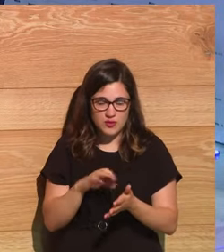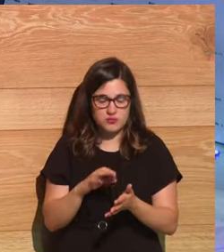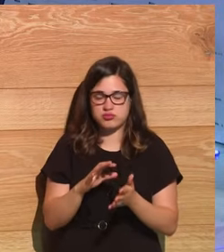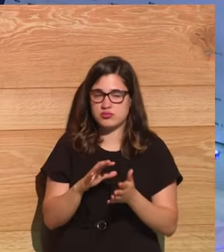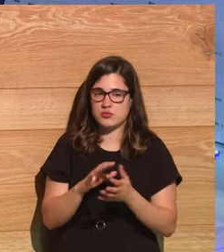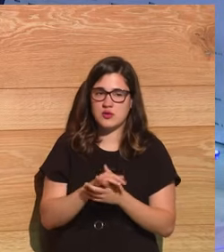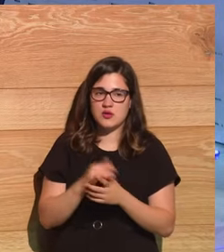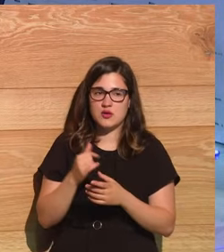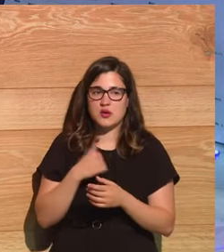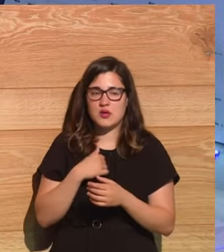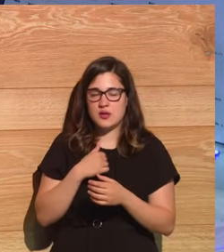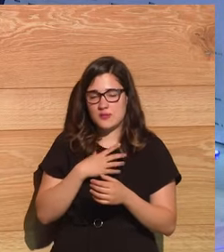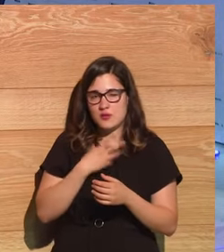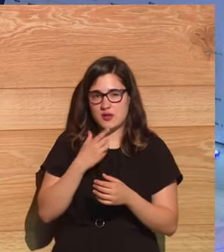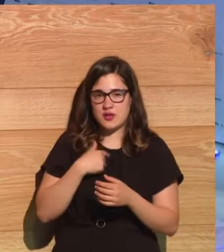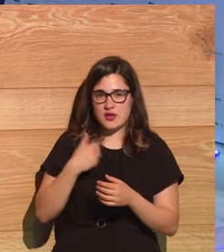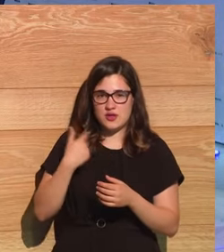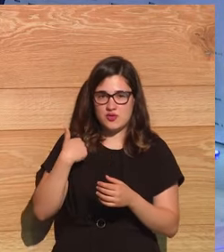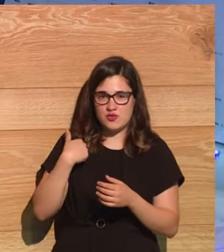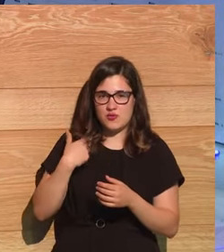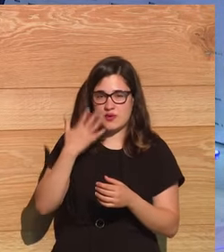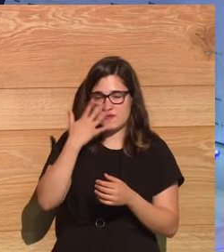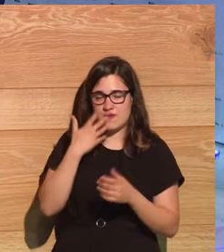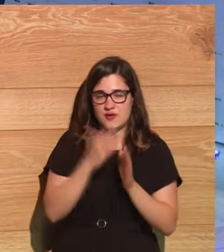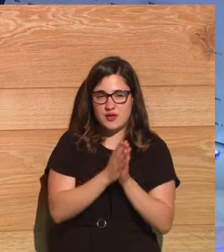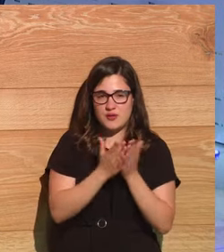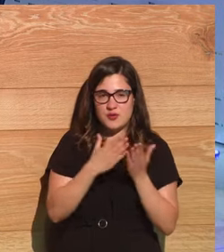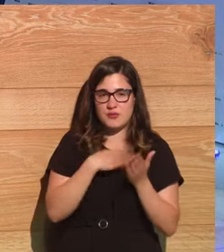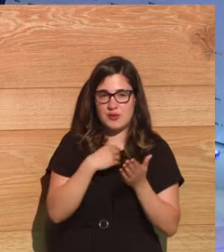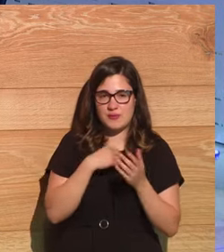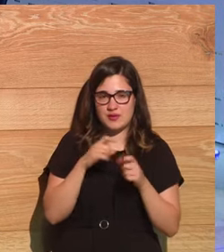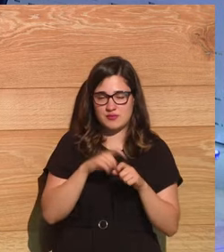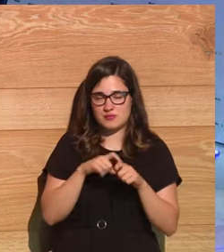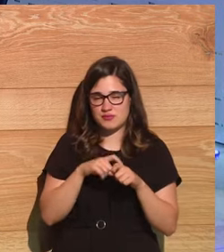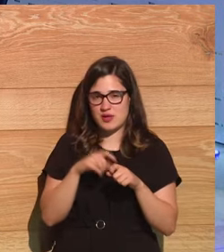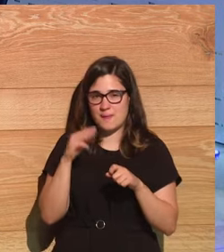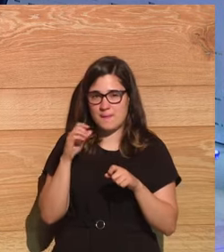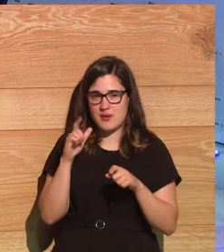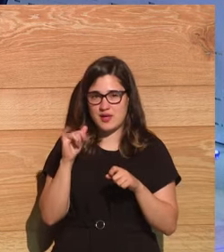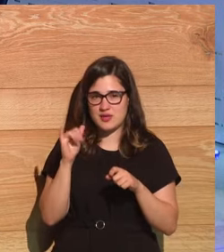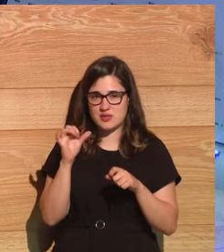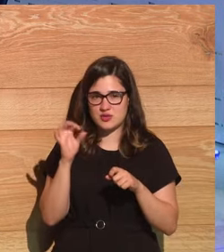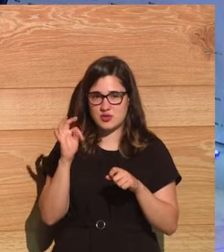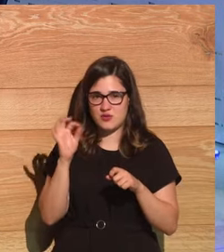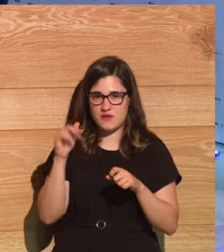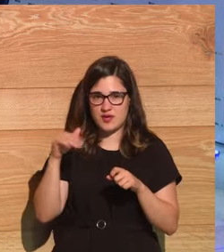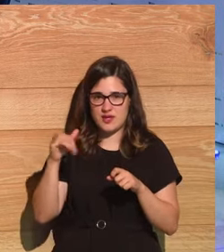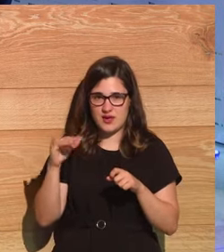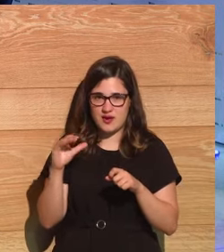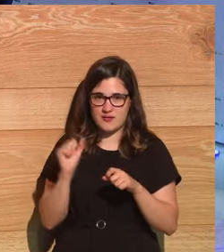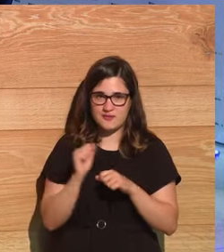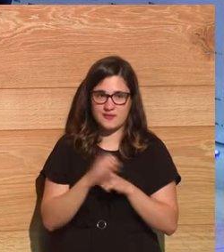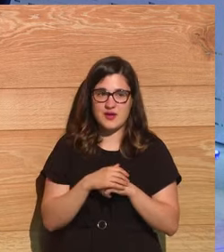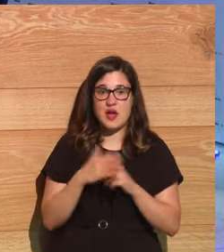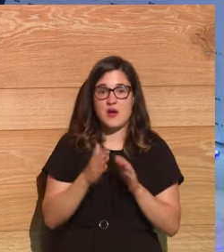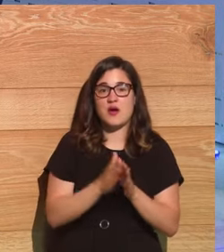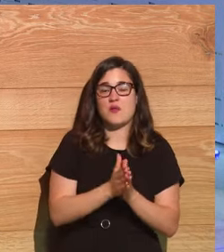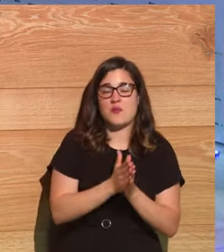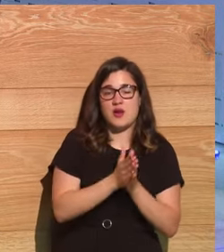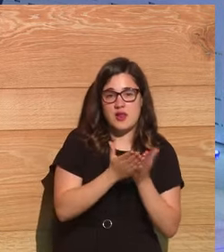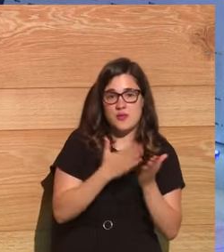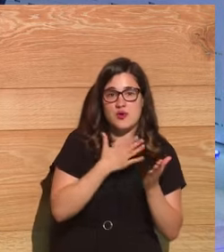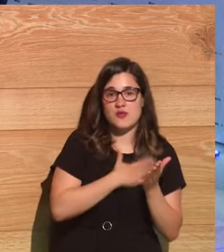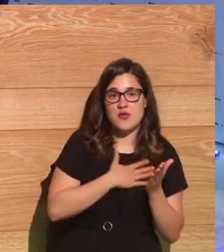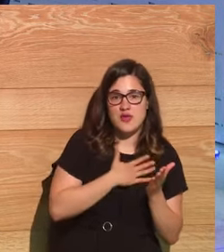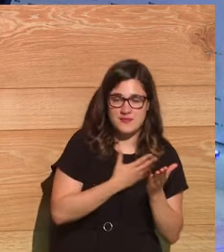de las pleistocénicas que todavía prefiere el libro en papel, ¿vale? Que ya sé la comodidad del libro, pero yo, claro, no